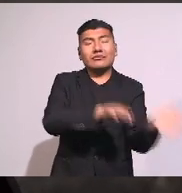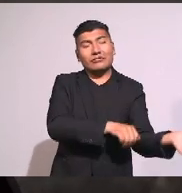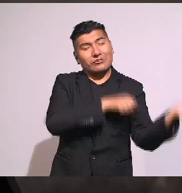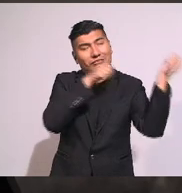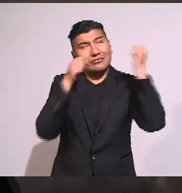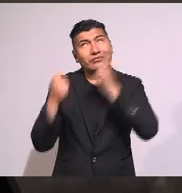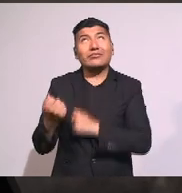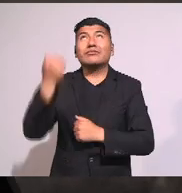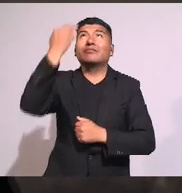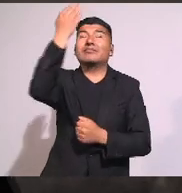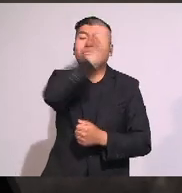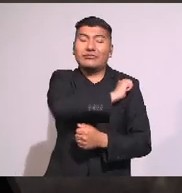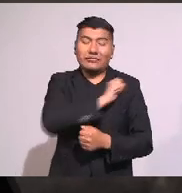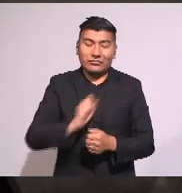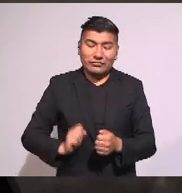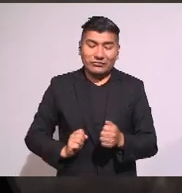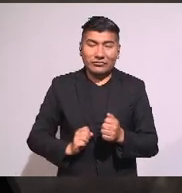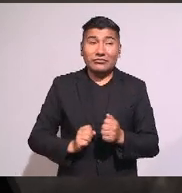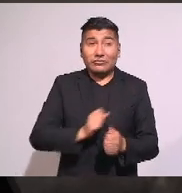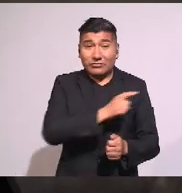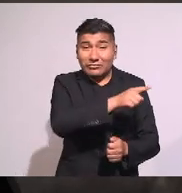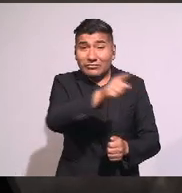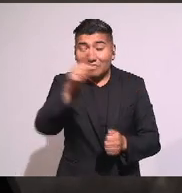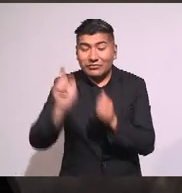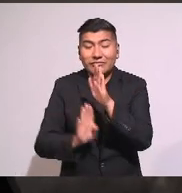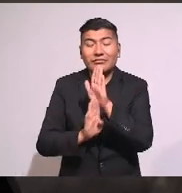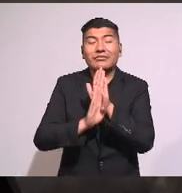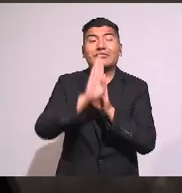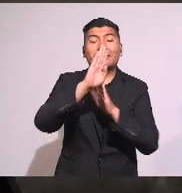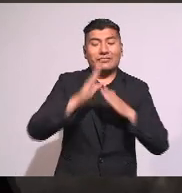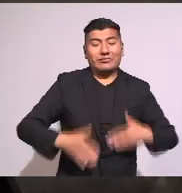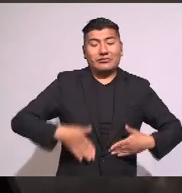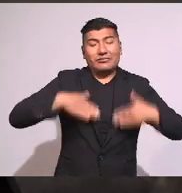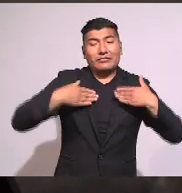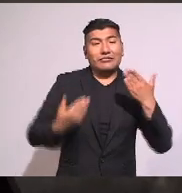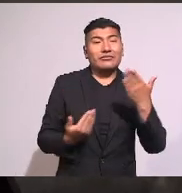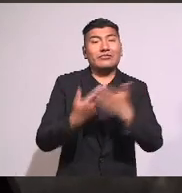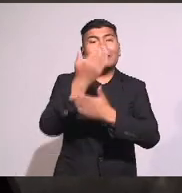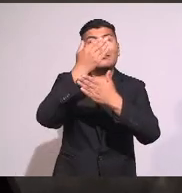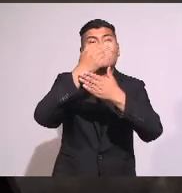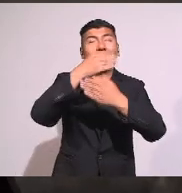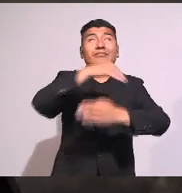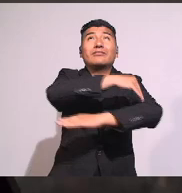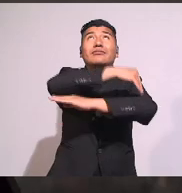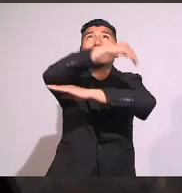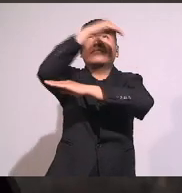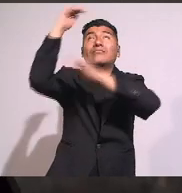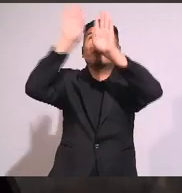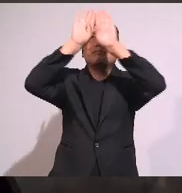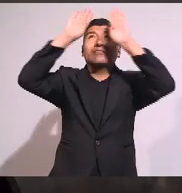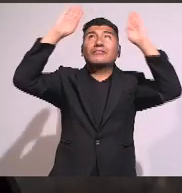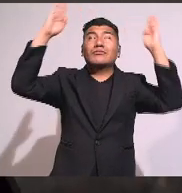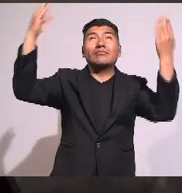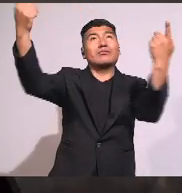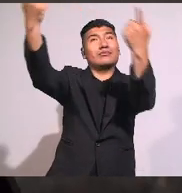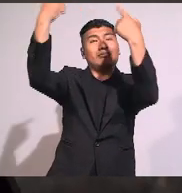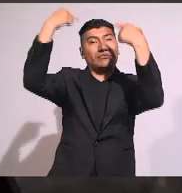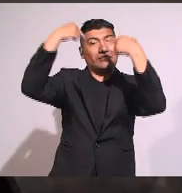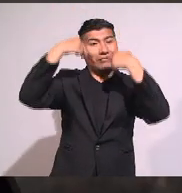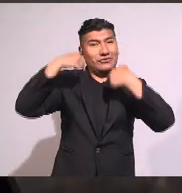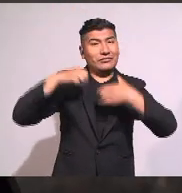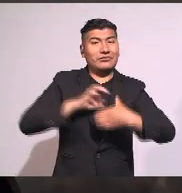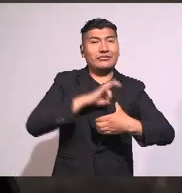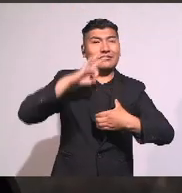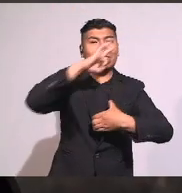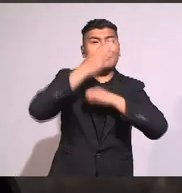Señor nos haga crecer a una vida nueva y que el cielo se abra para que venga el Espíritu Santo